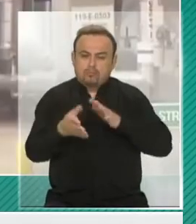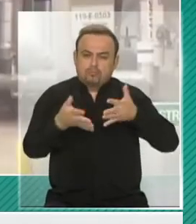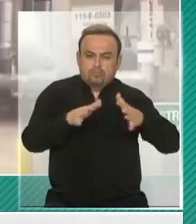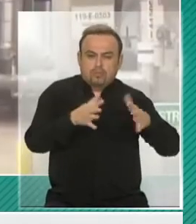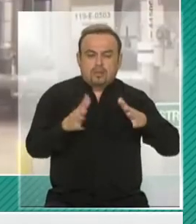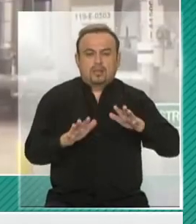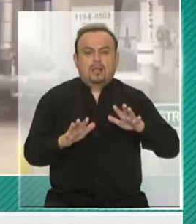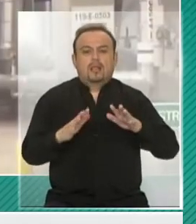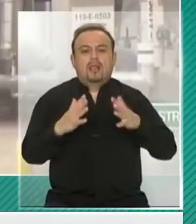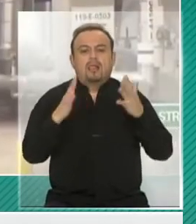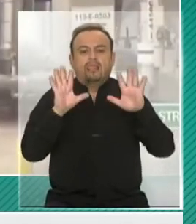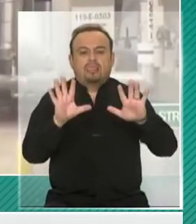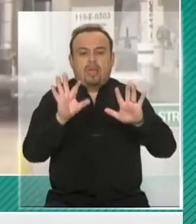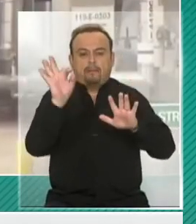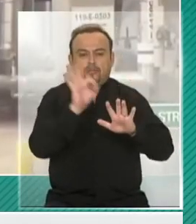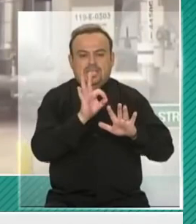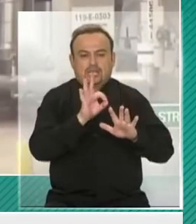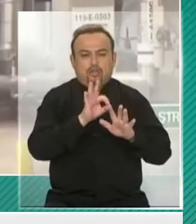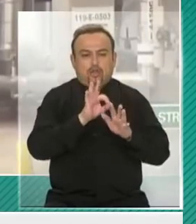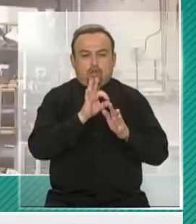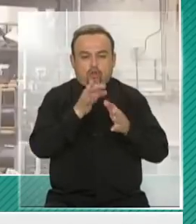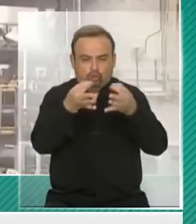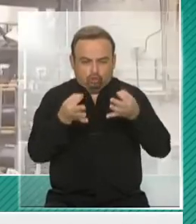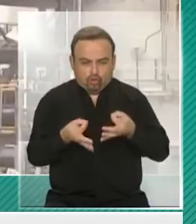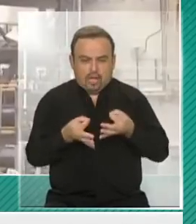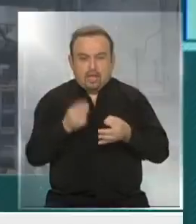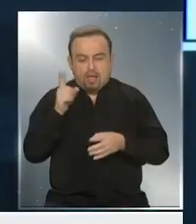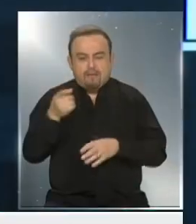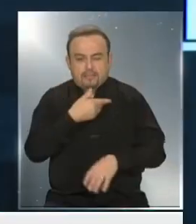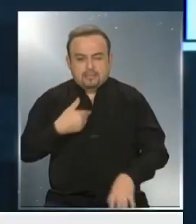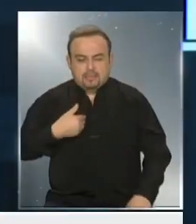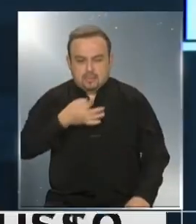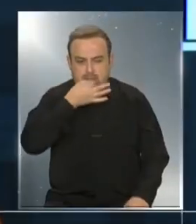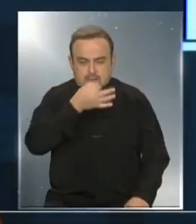10 por ciento del total escuchamos lo que dijo